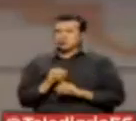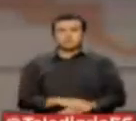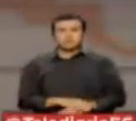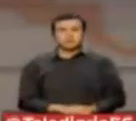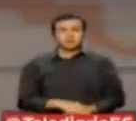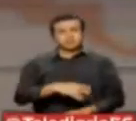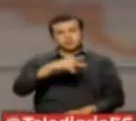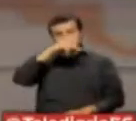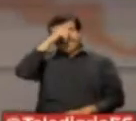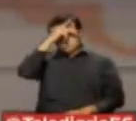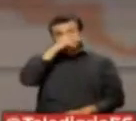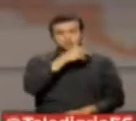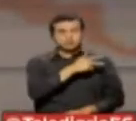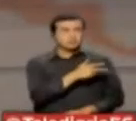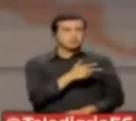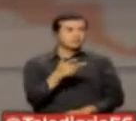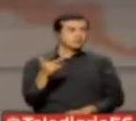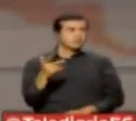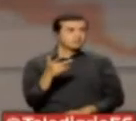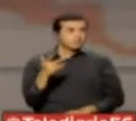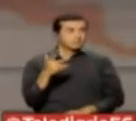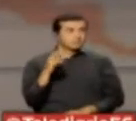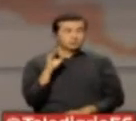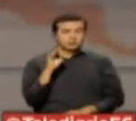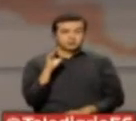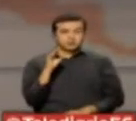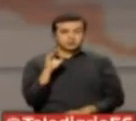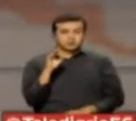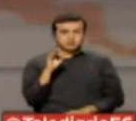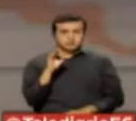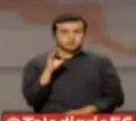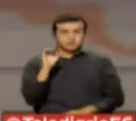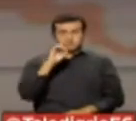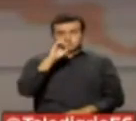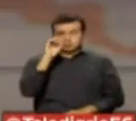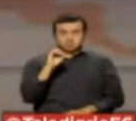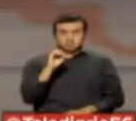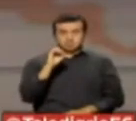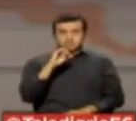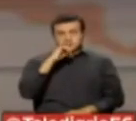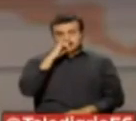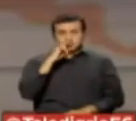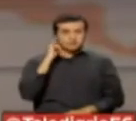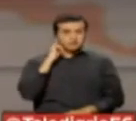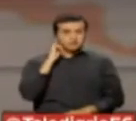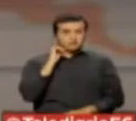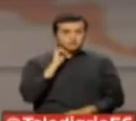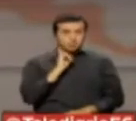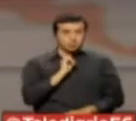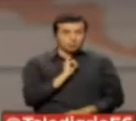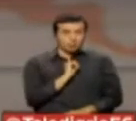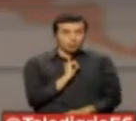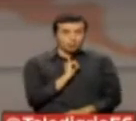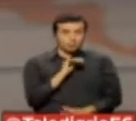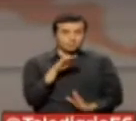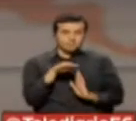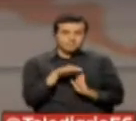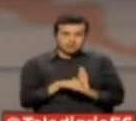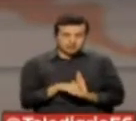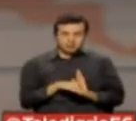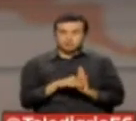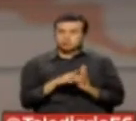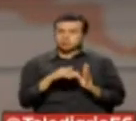pero lo que ha conseguido son los 19 puntos de reducción de la desnutrición crónica esta es una noticia